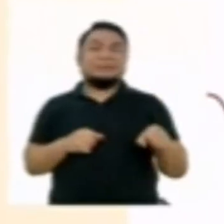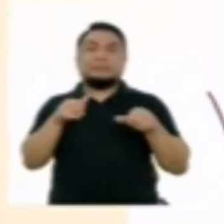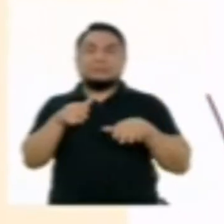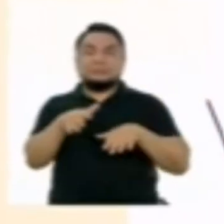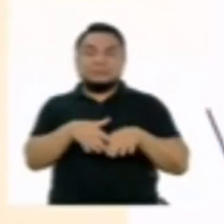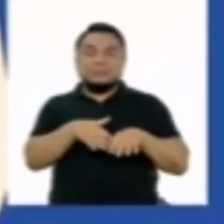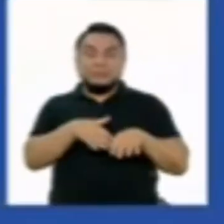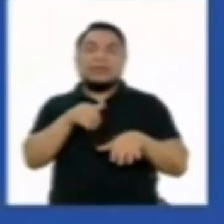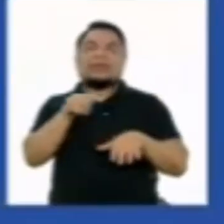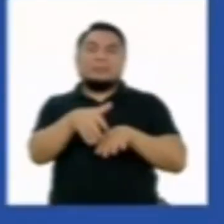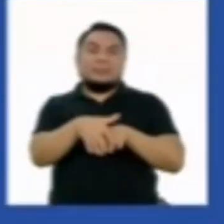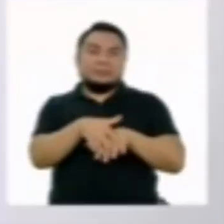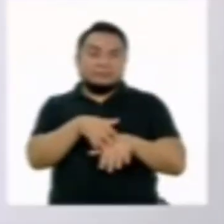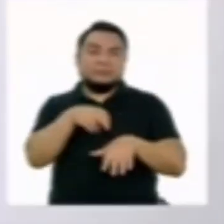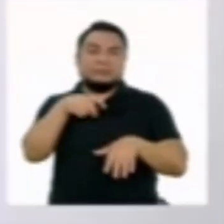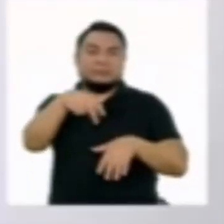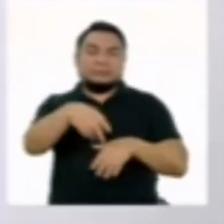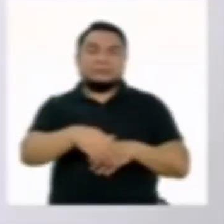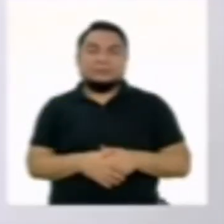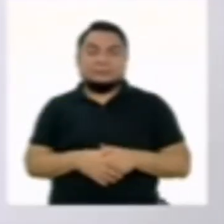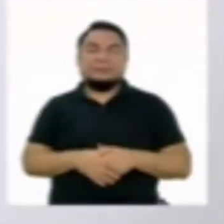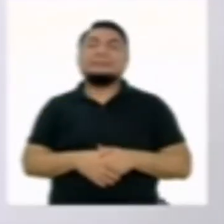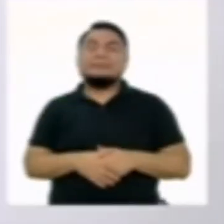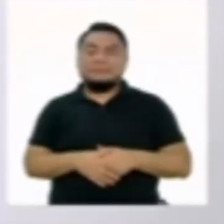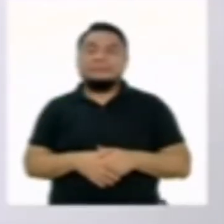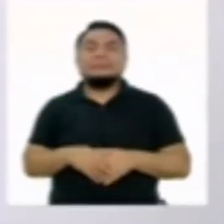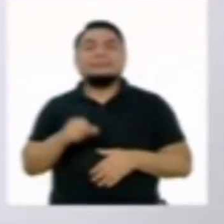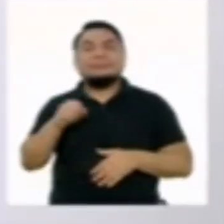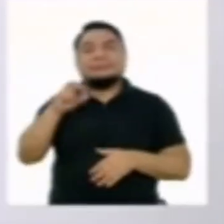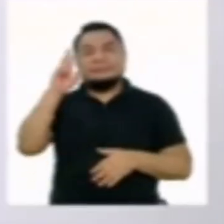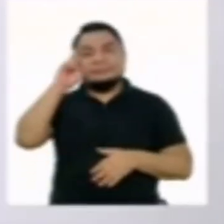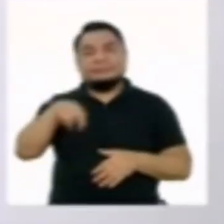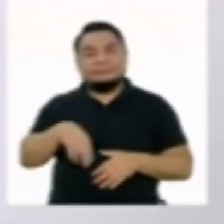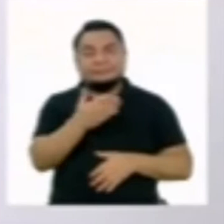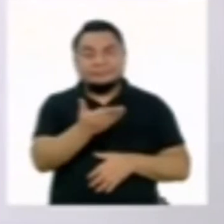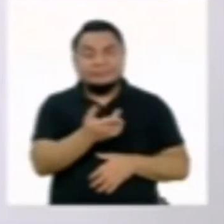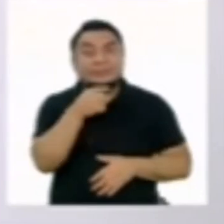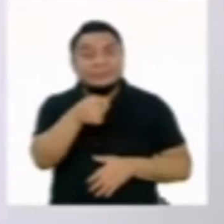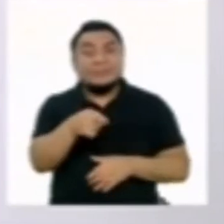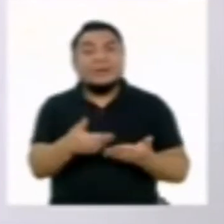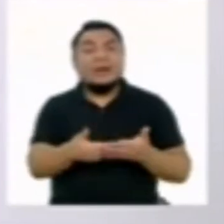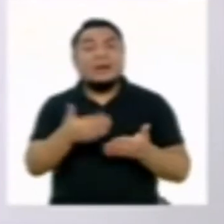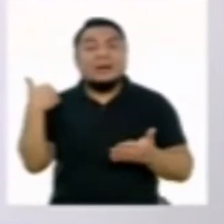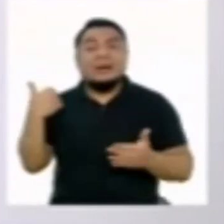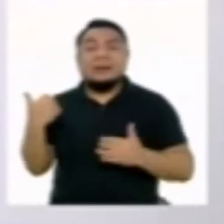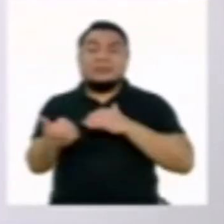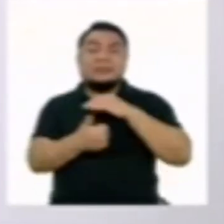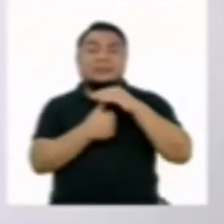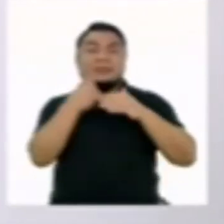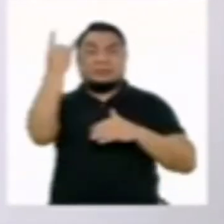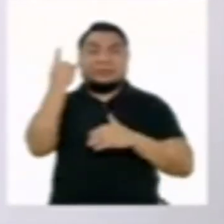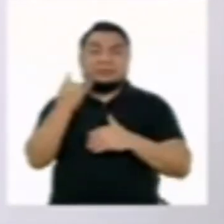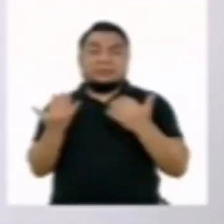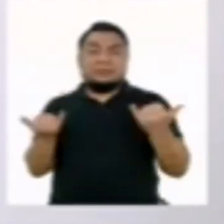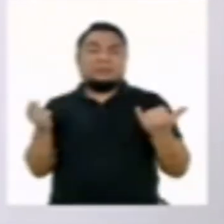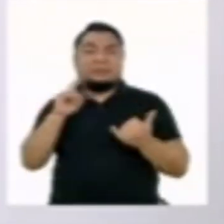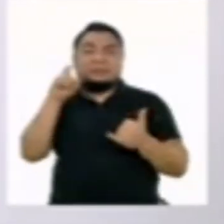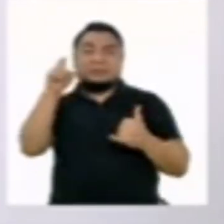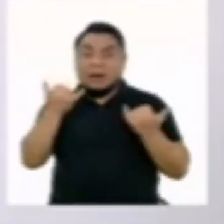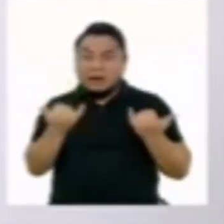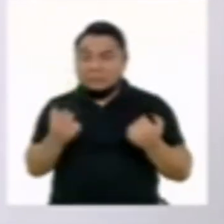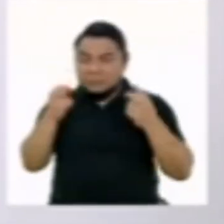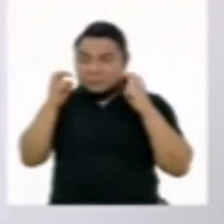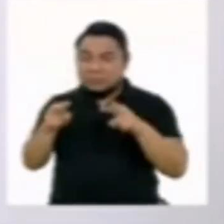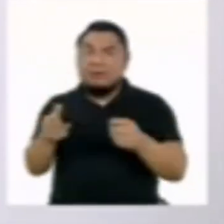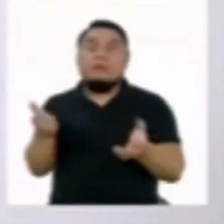velocidad del peatón. Es cierto, Yanira, esto pudo suceder antes del estado de emergencia. No deberíamos